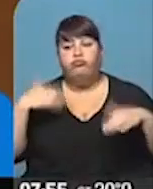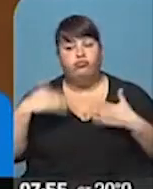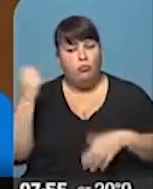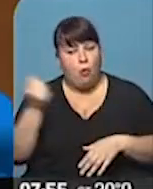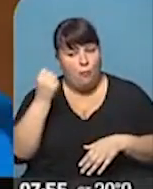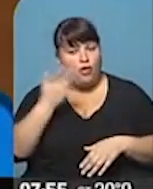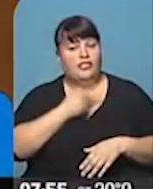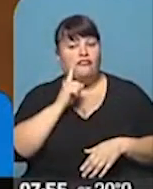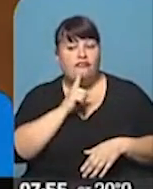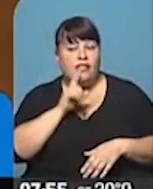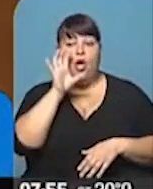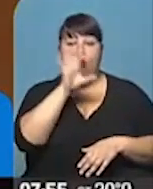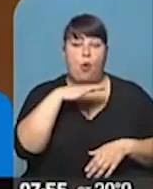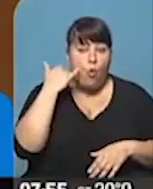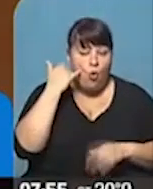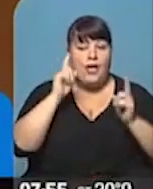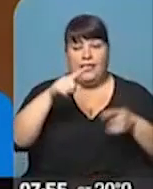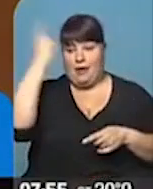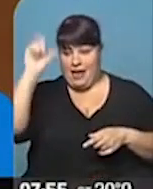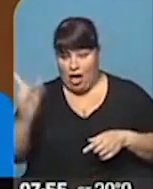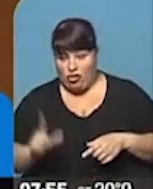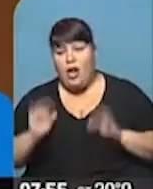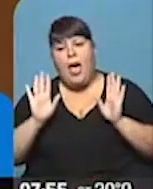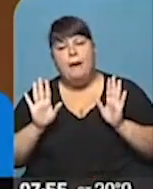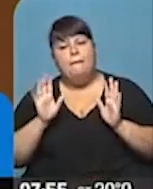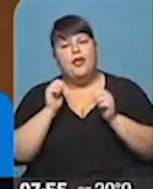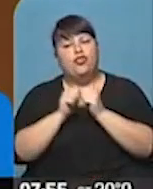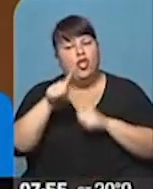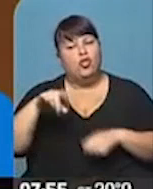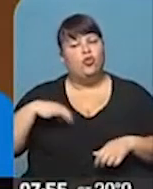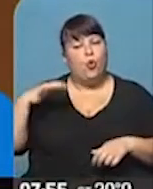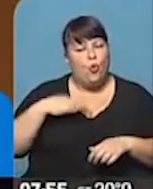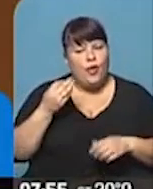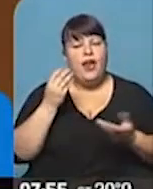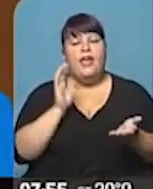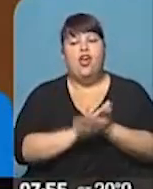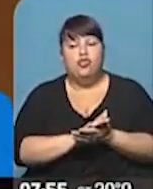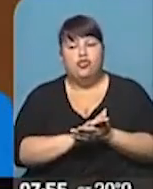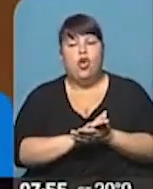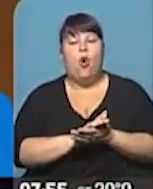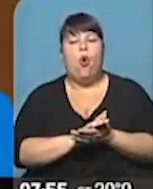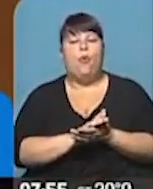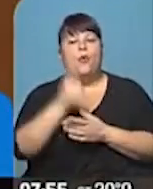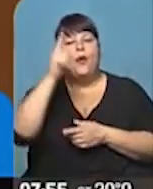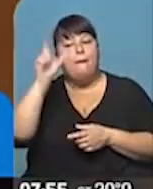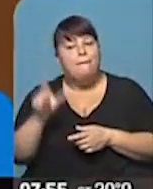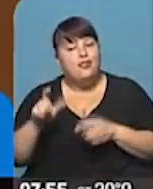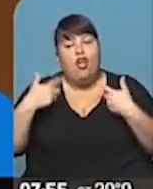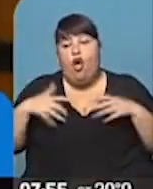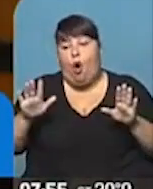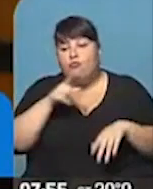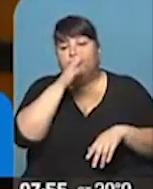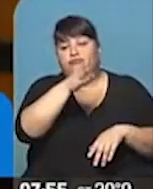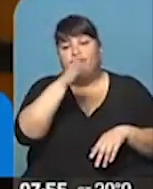del FIT en la provincia y a nivel nacional. Pero hay una historia de vida tuya que tiene que ver con una persona simple que